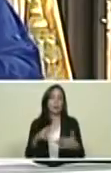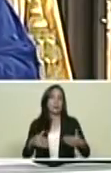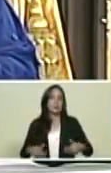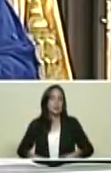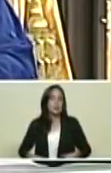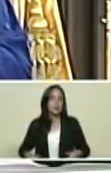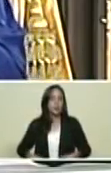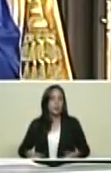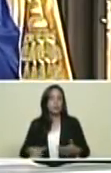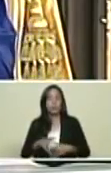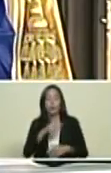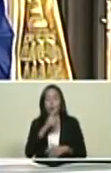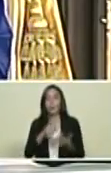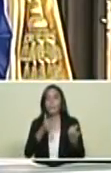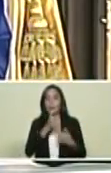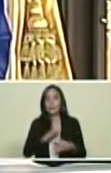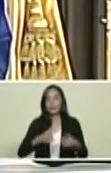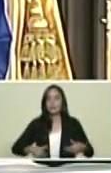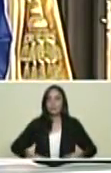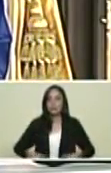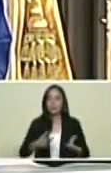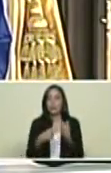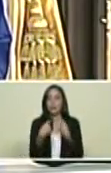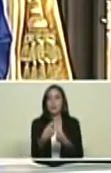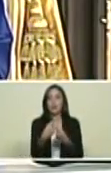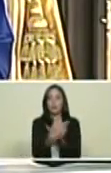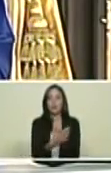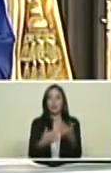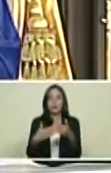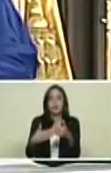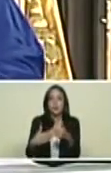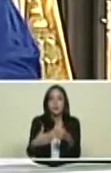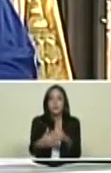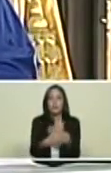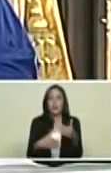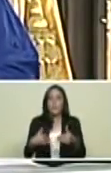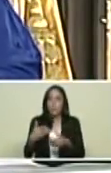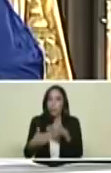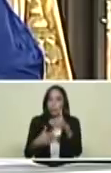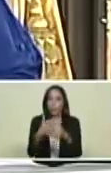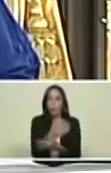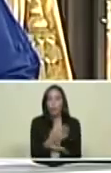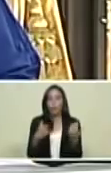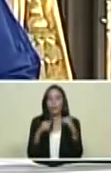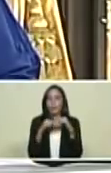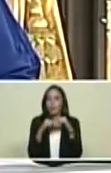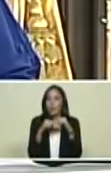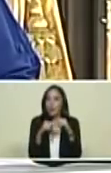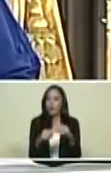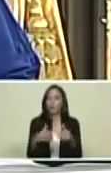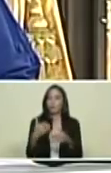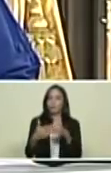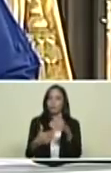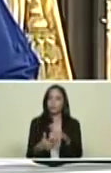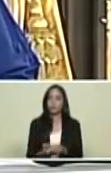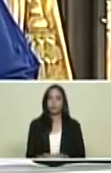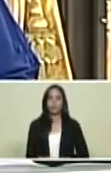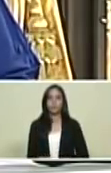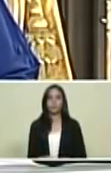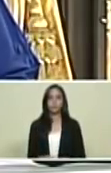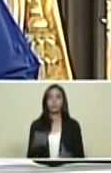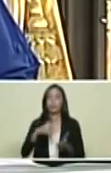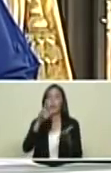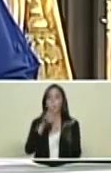sacrificio, estirando hasta el último centavo para mantenerlo, y le he